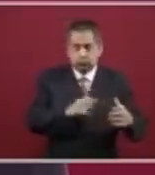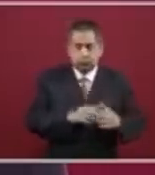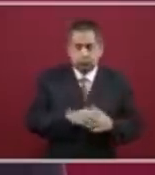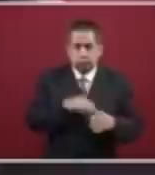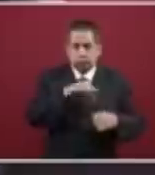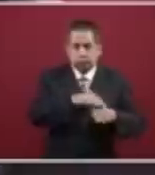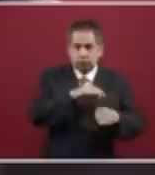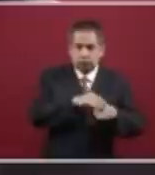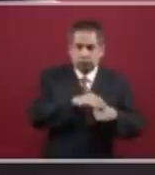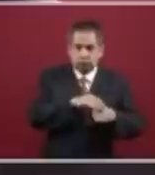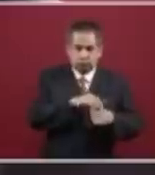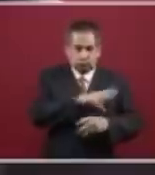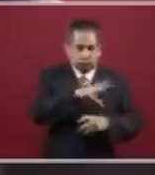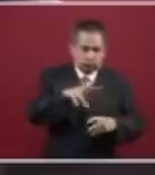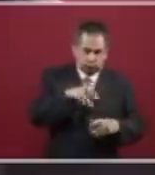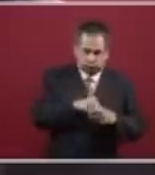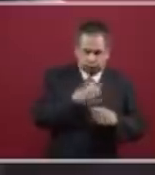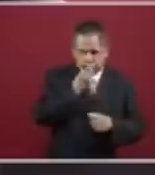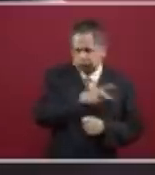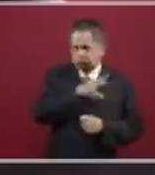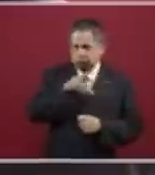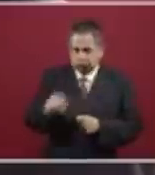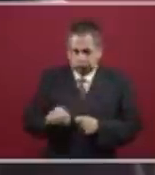votaron en bloque en contra.